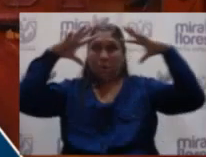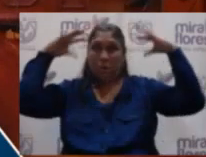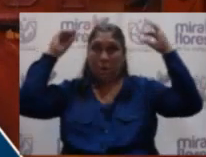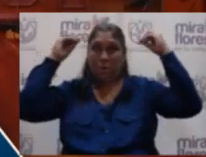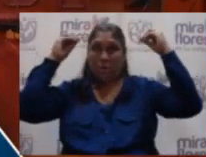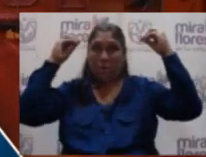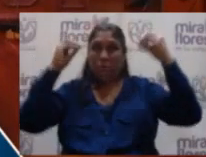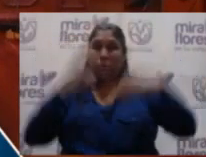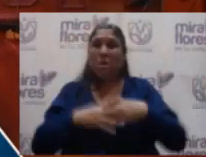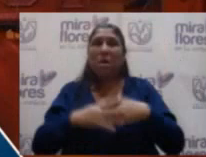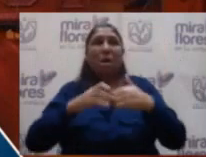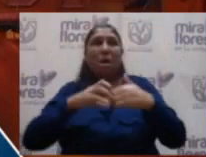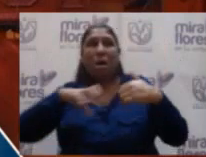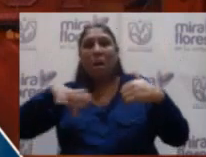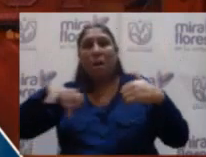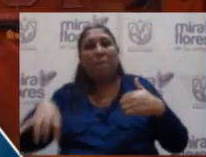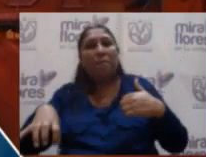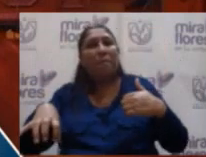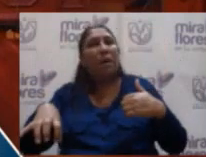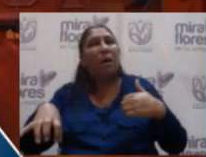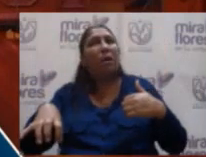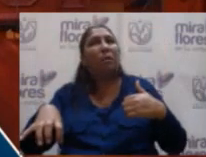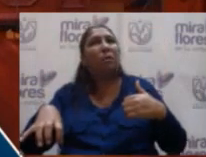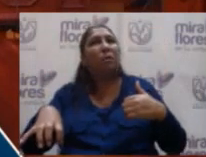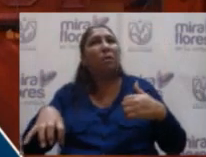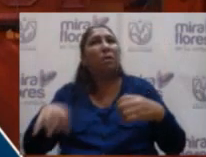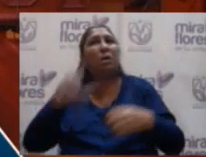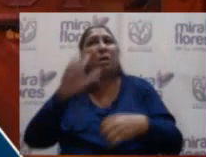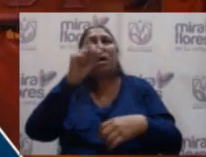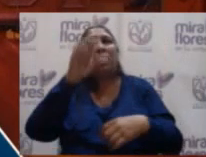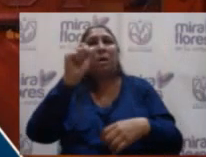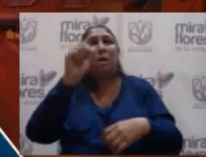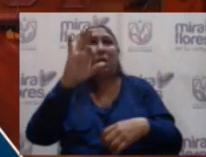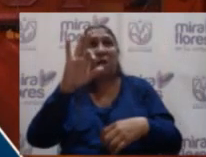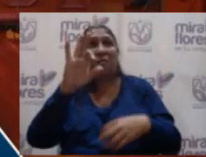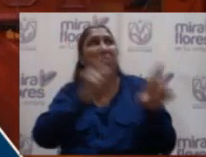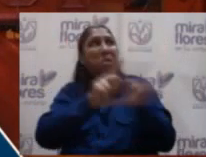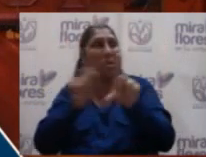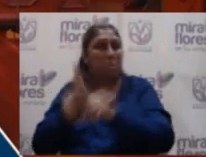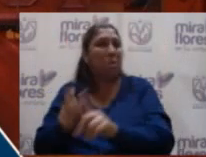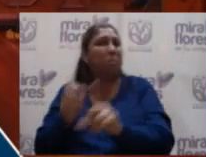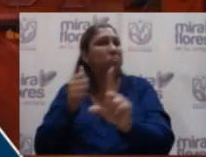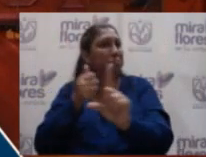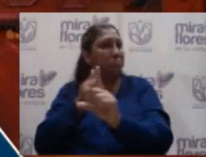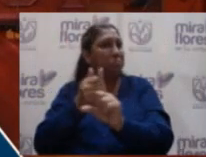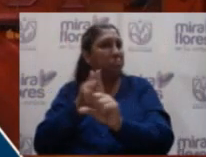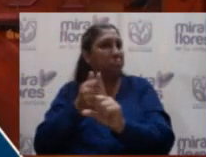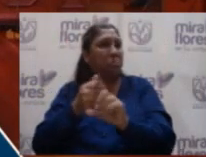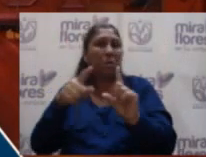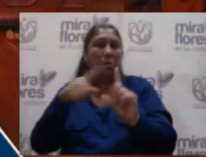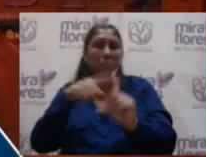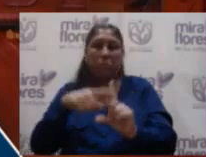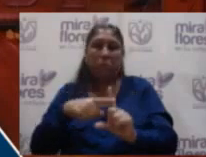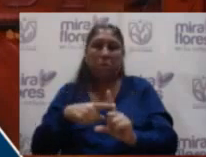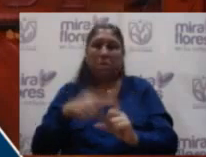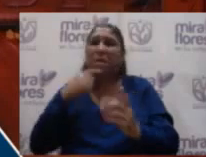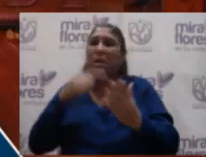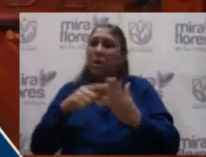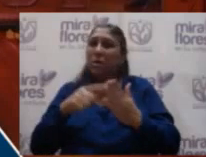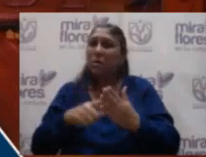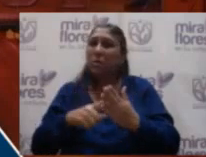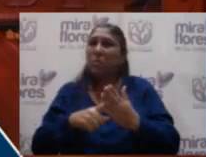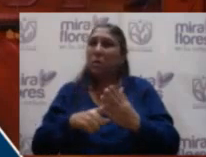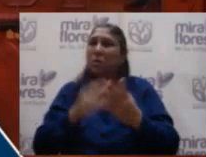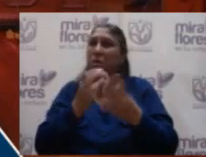asesoría de la CAF, que también es muy positiva. Esto nos ha permitido crecer en un